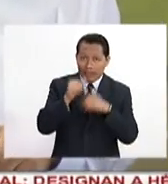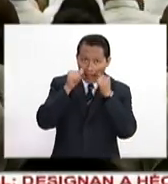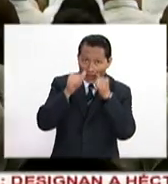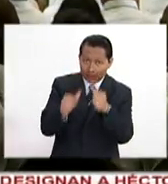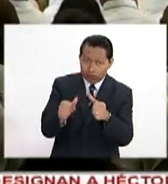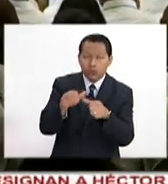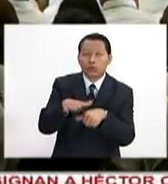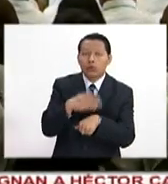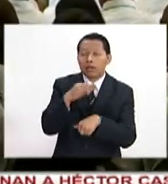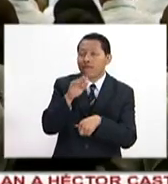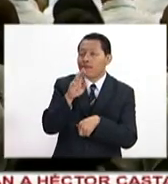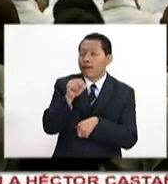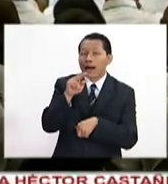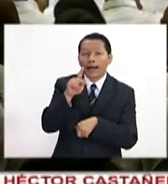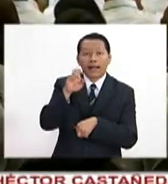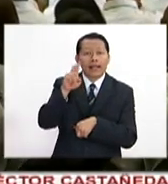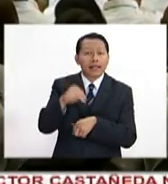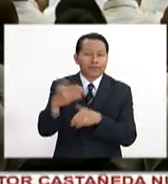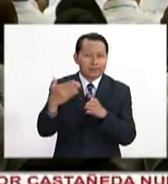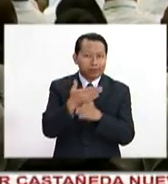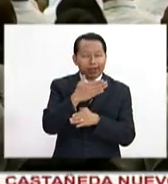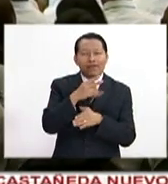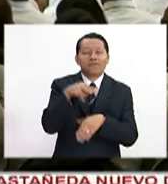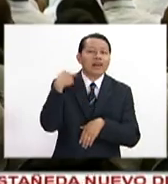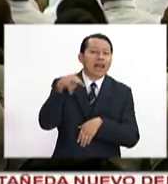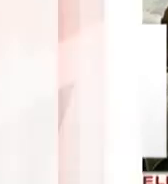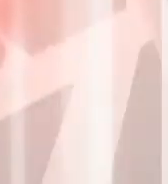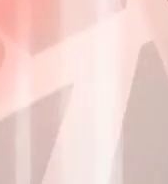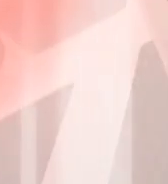porque Franklin va a llegar a Veracruz.